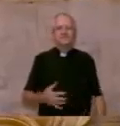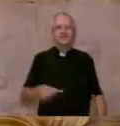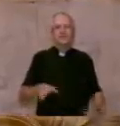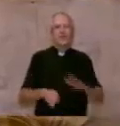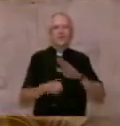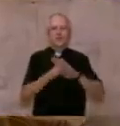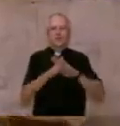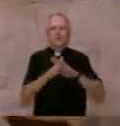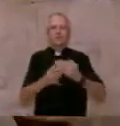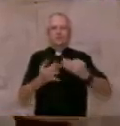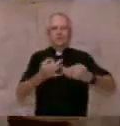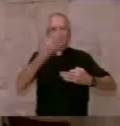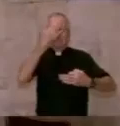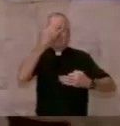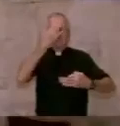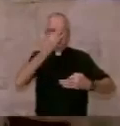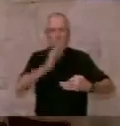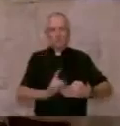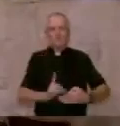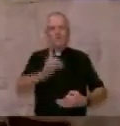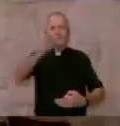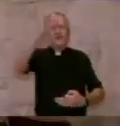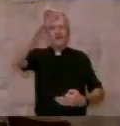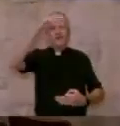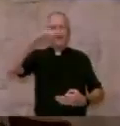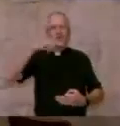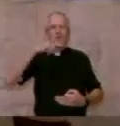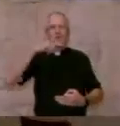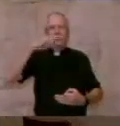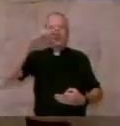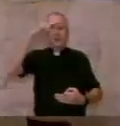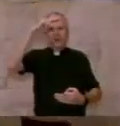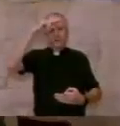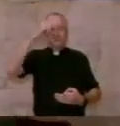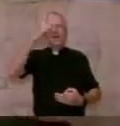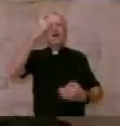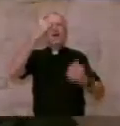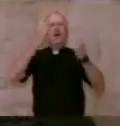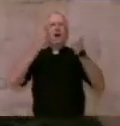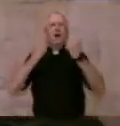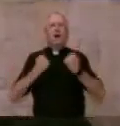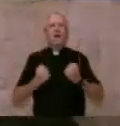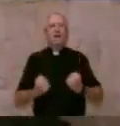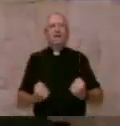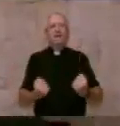Continúa la celebración con la profesión de fe.